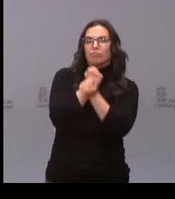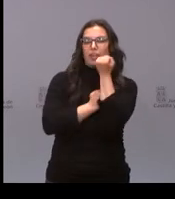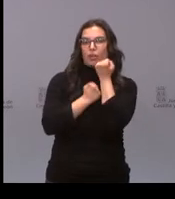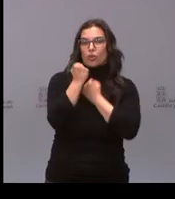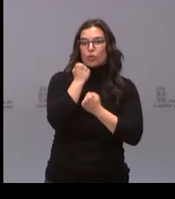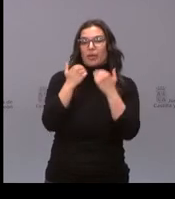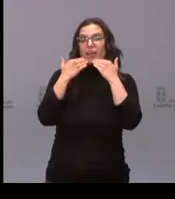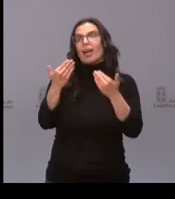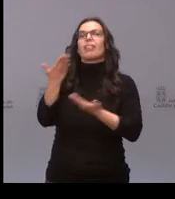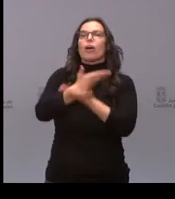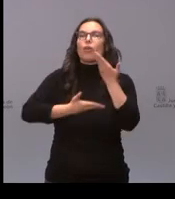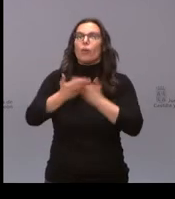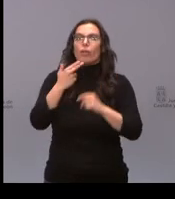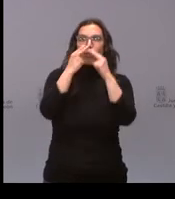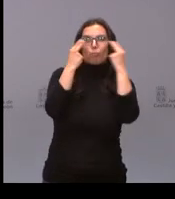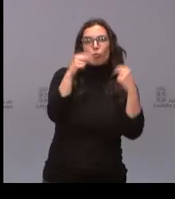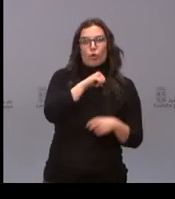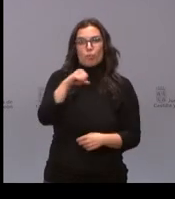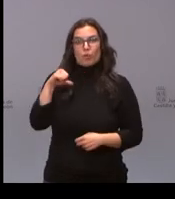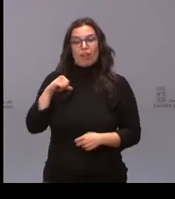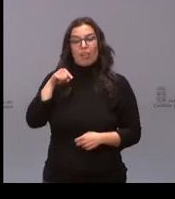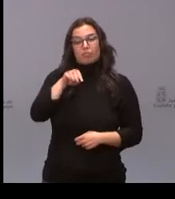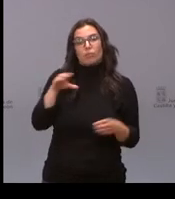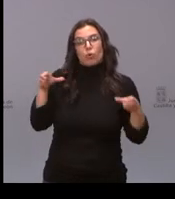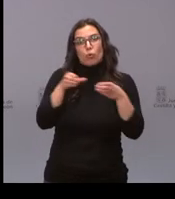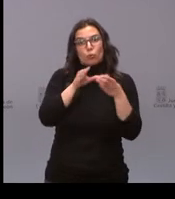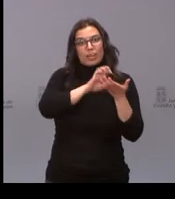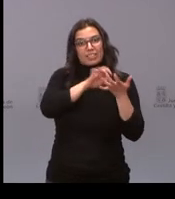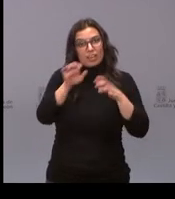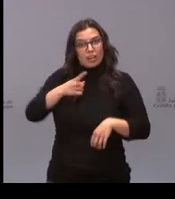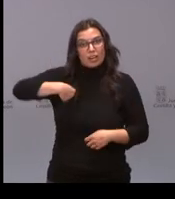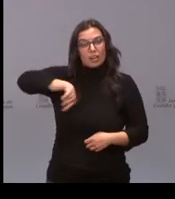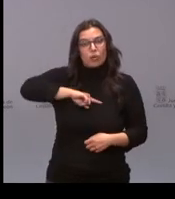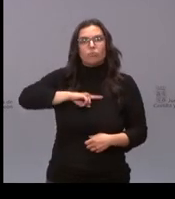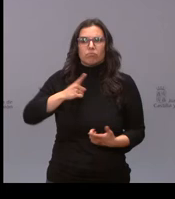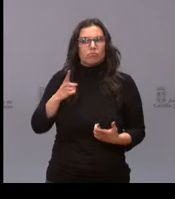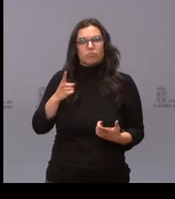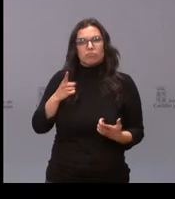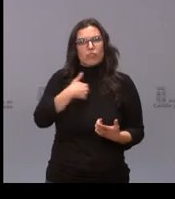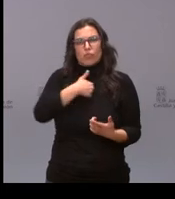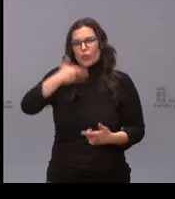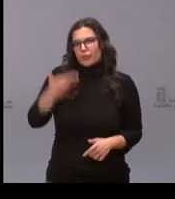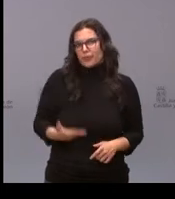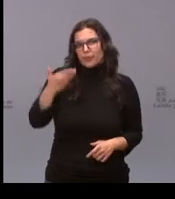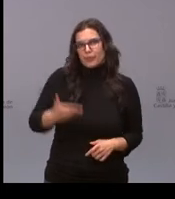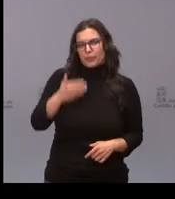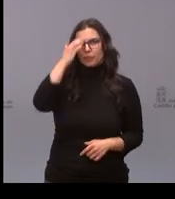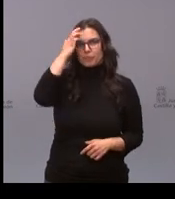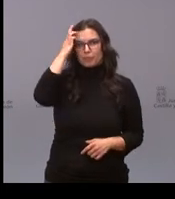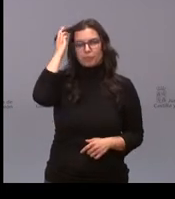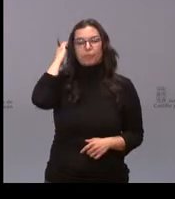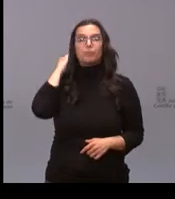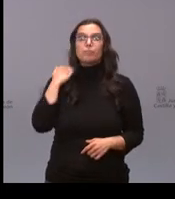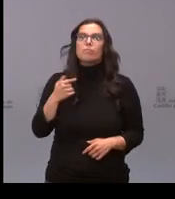la colaboración público-privada, donde la Junta de Castilla y León tiene una labor fundamental, y también con